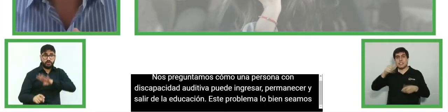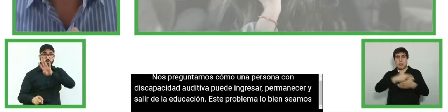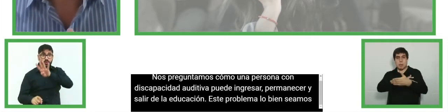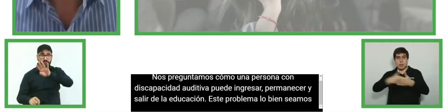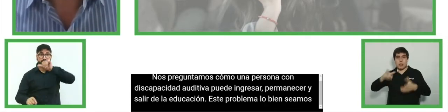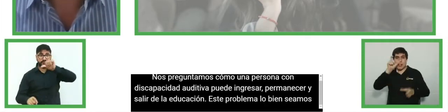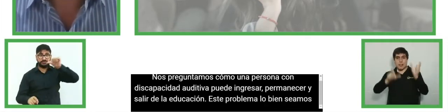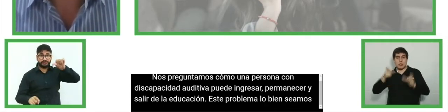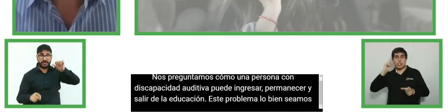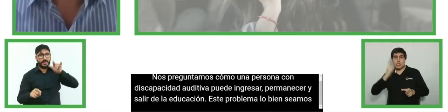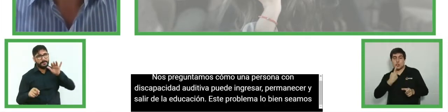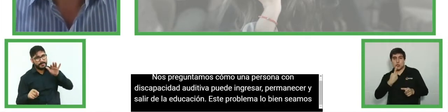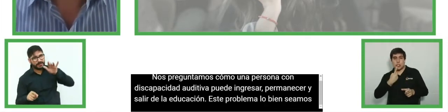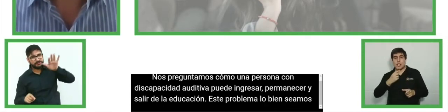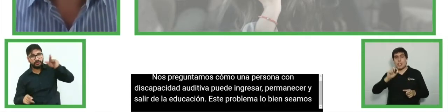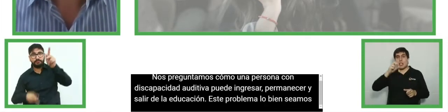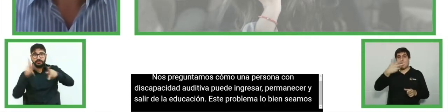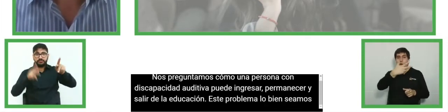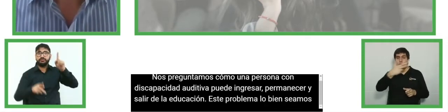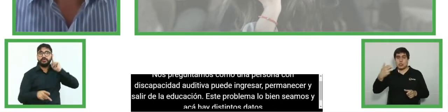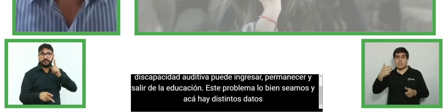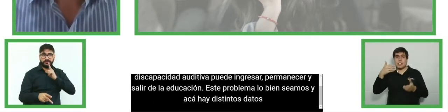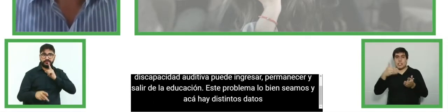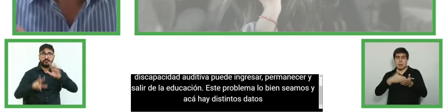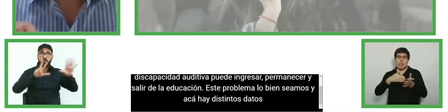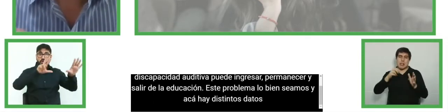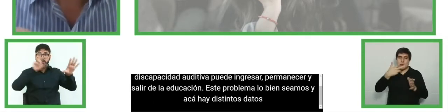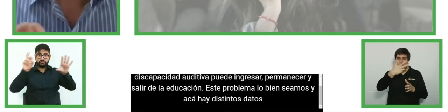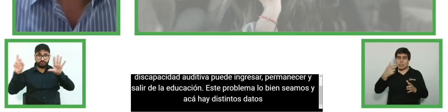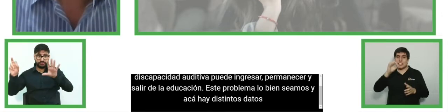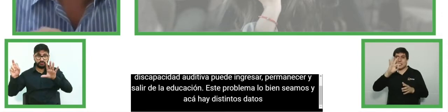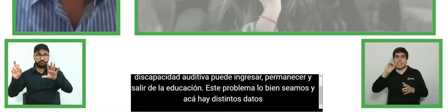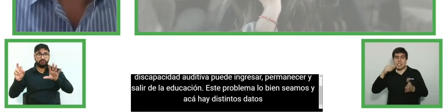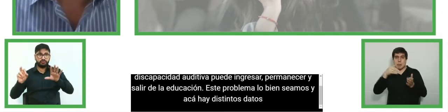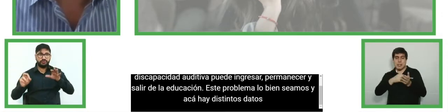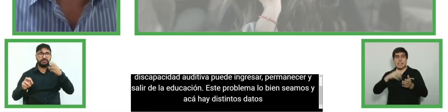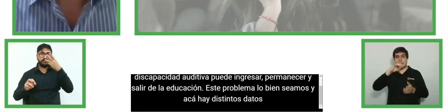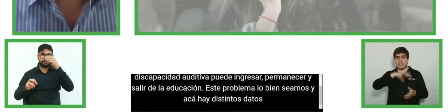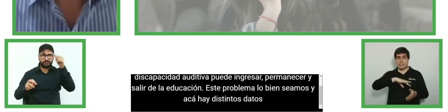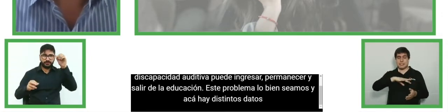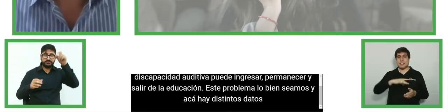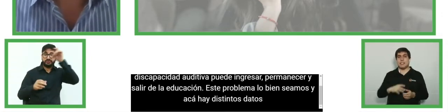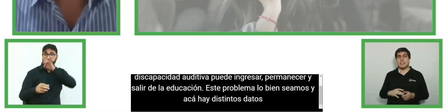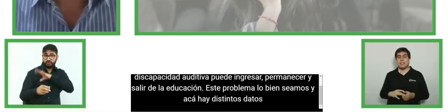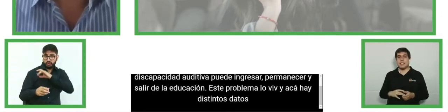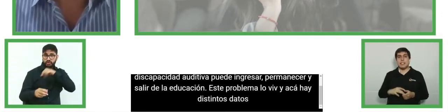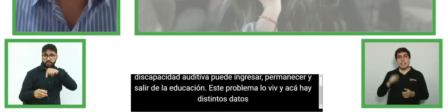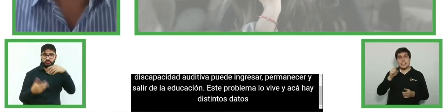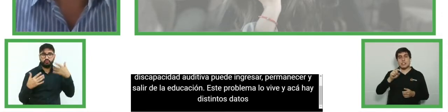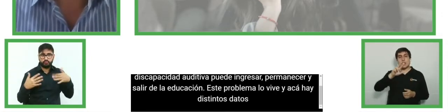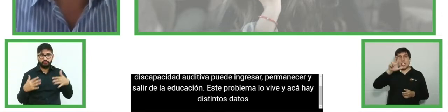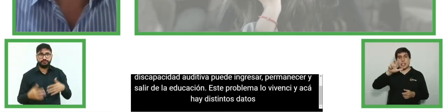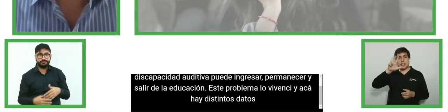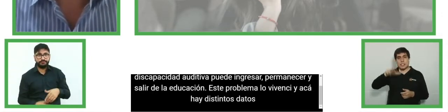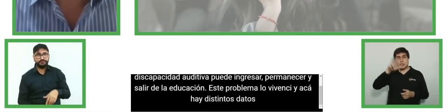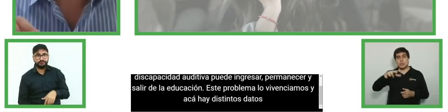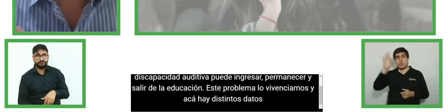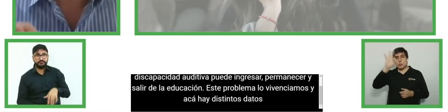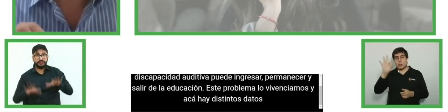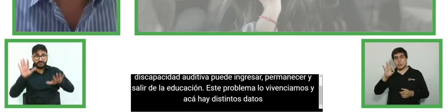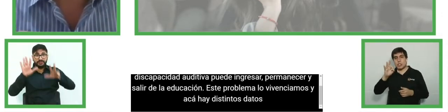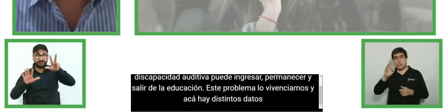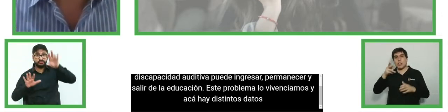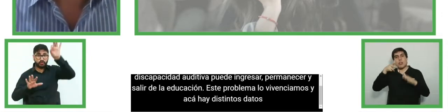800.000, 830.000 en Chile, y de esas solamente un 18% logra acceder a la educación superior y solamente